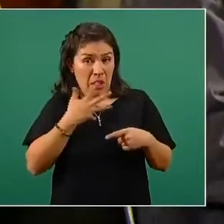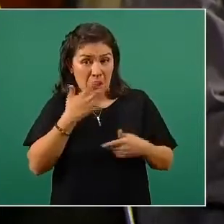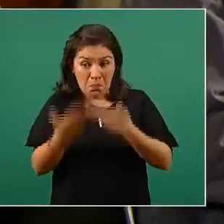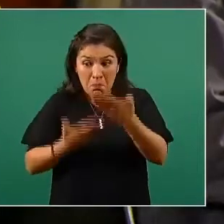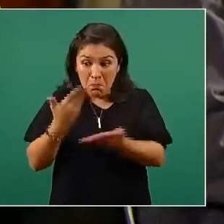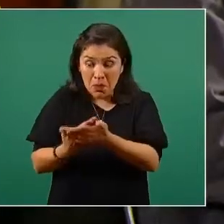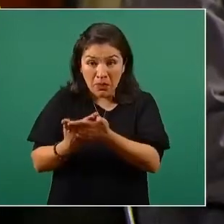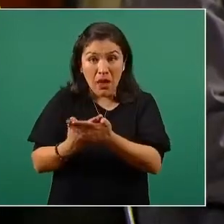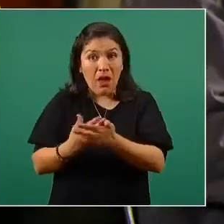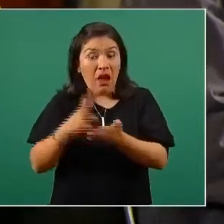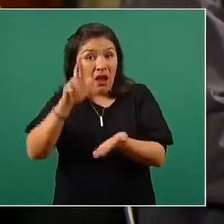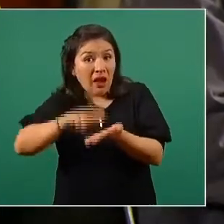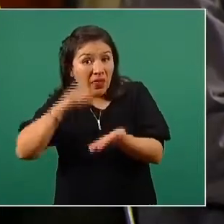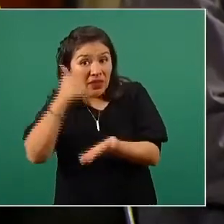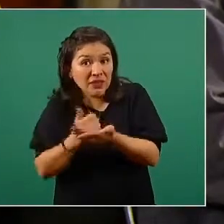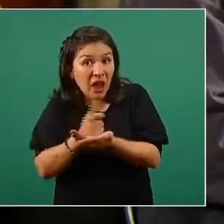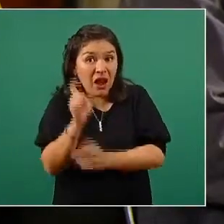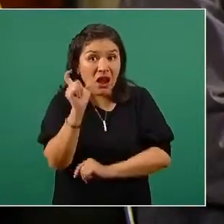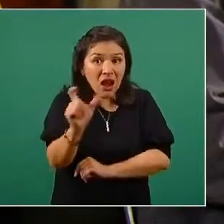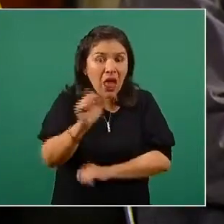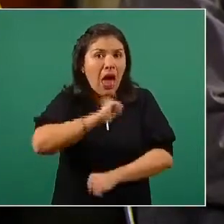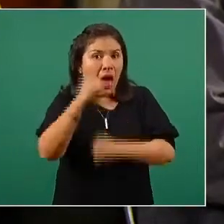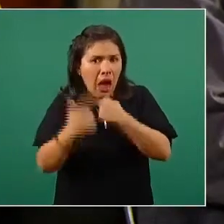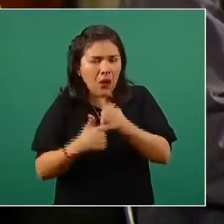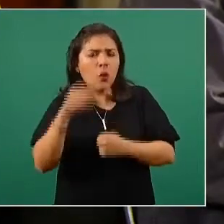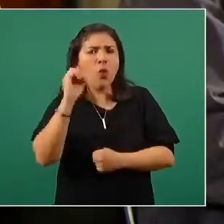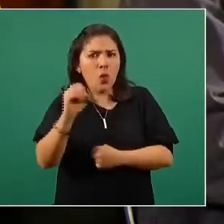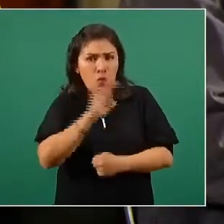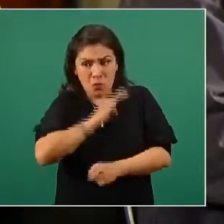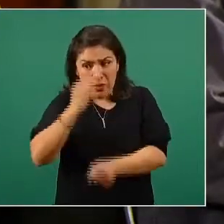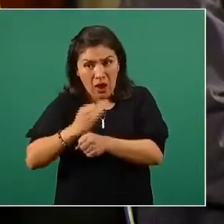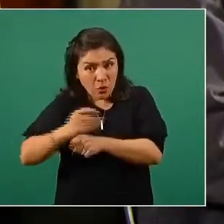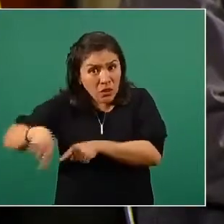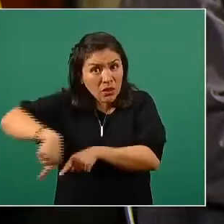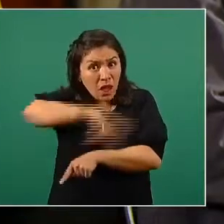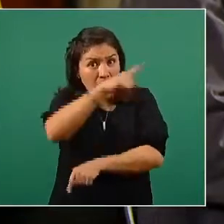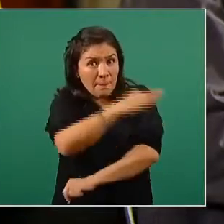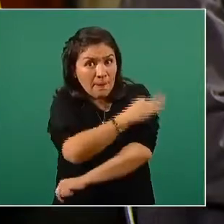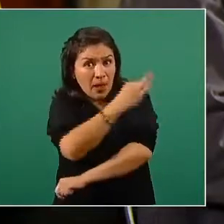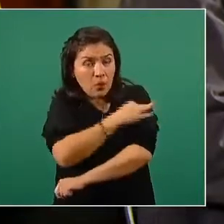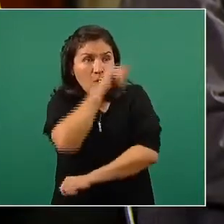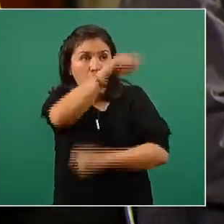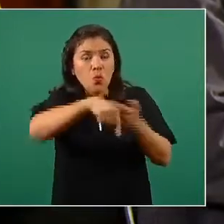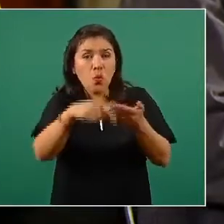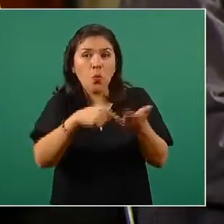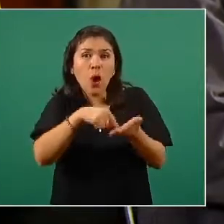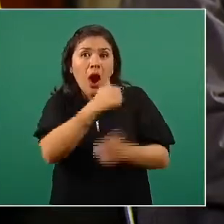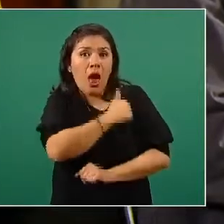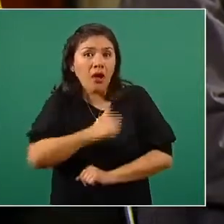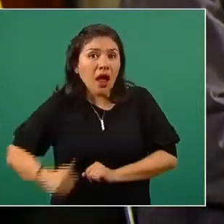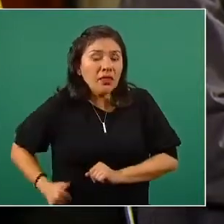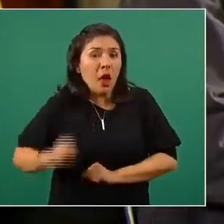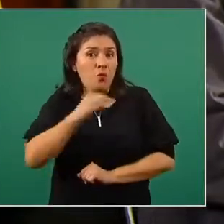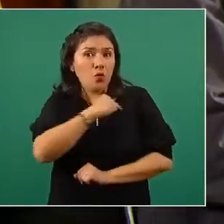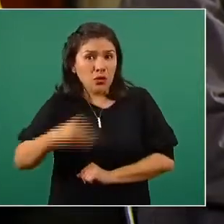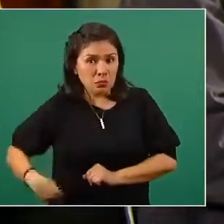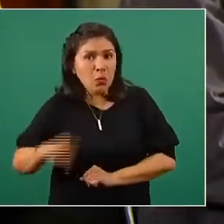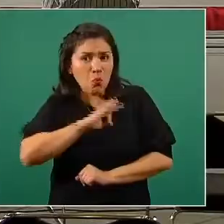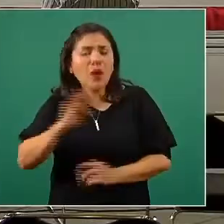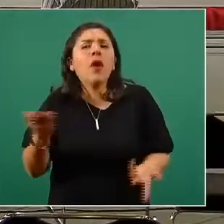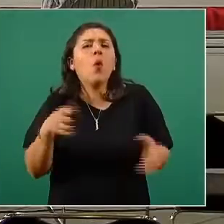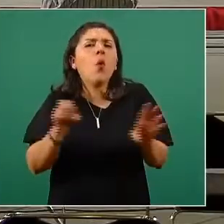ningún documento, o cómo va a ser. ¿Pueden ir ahorita a las alcaldías, a los municipios, o cómo va a